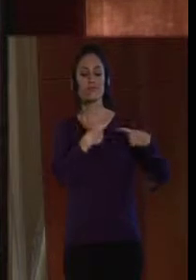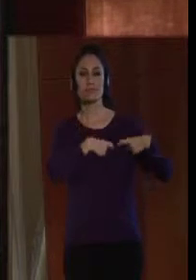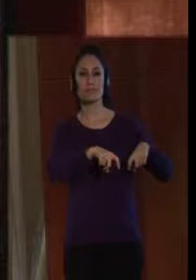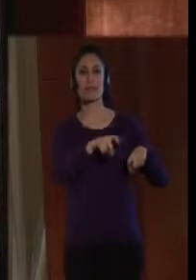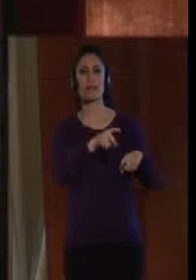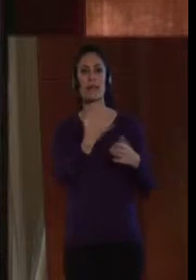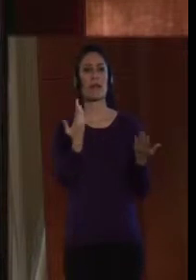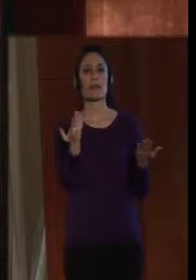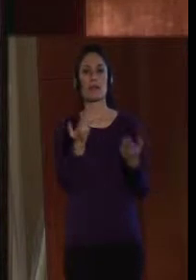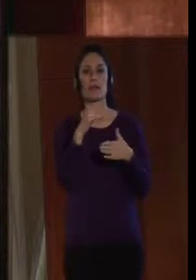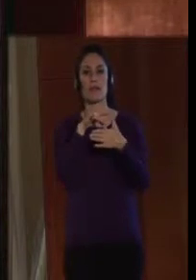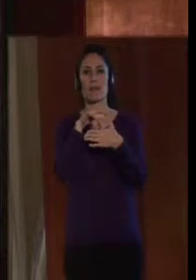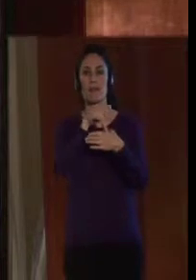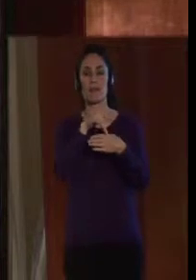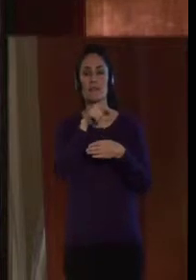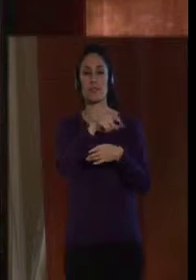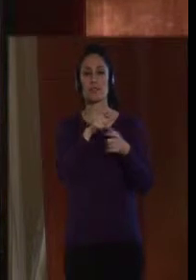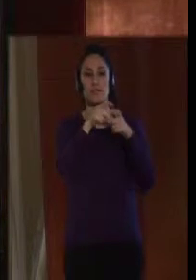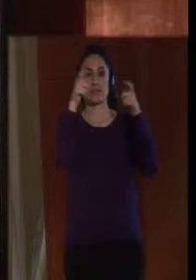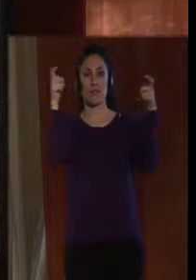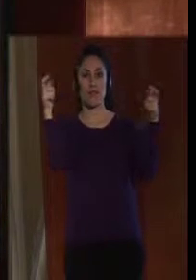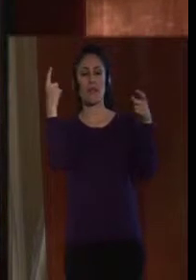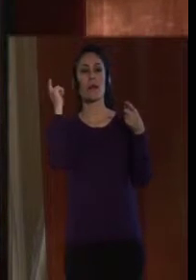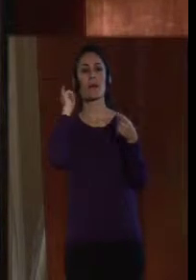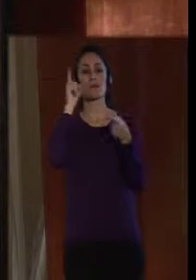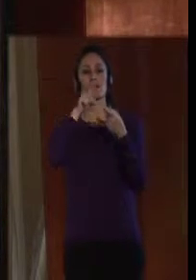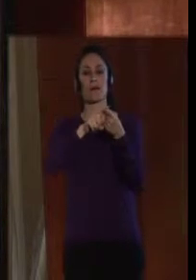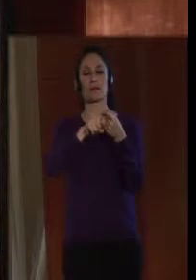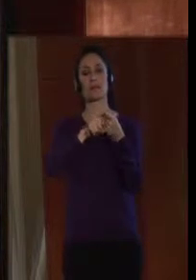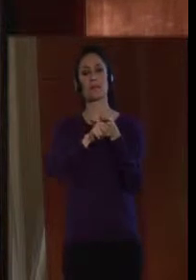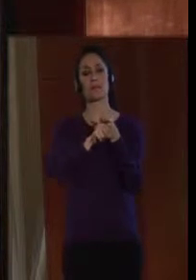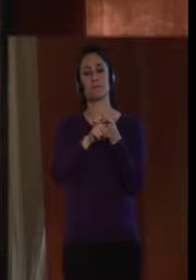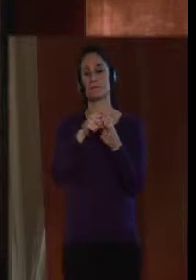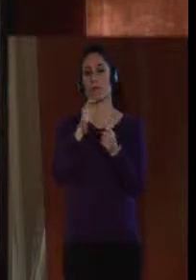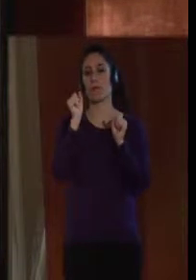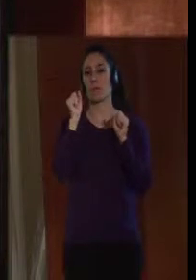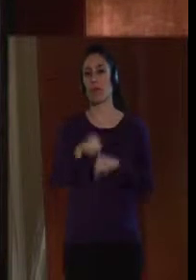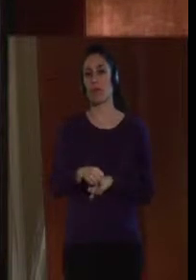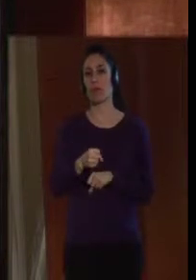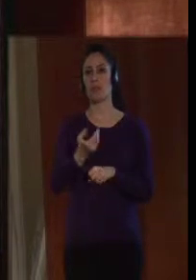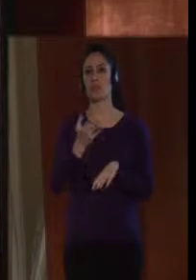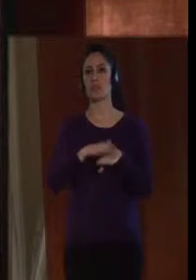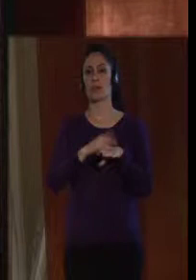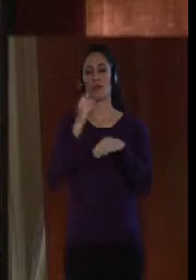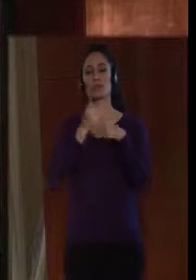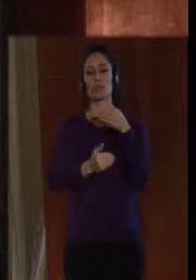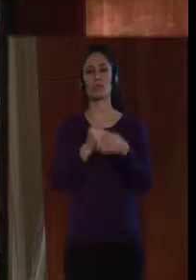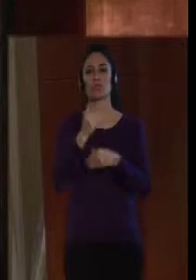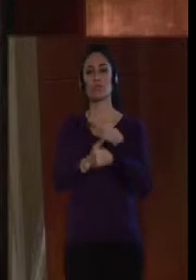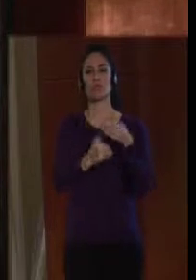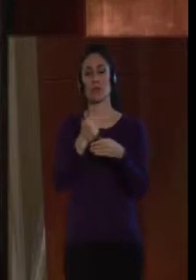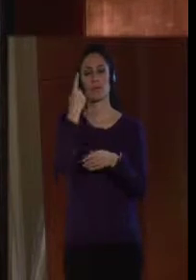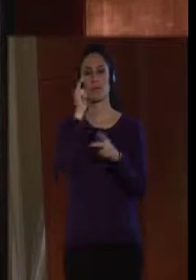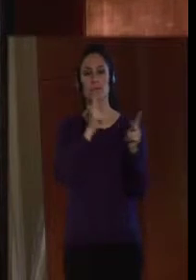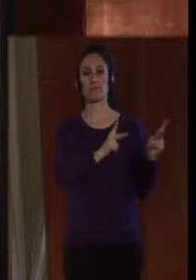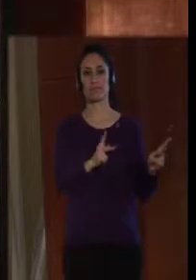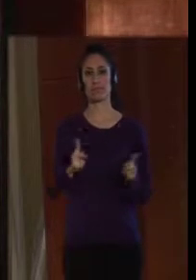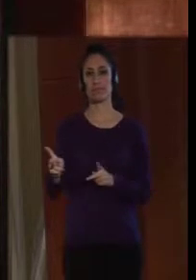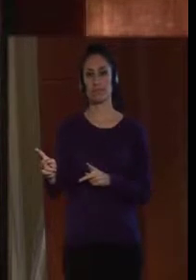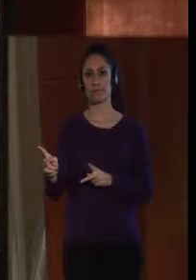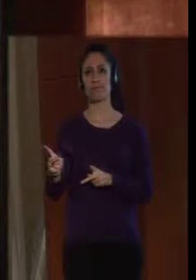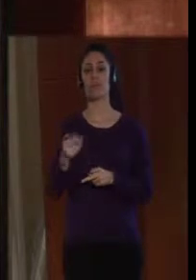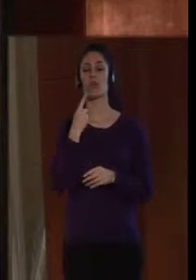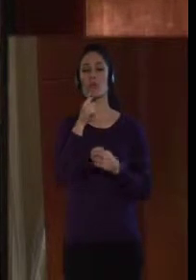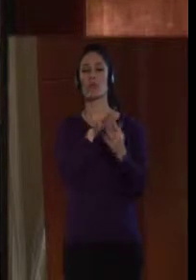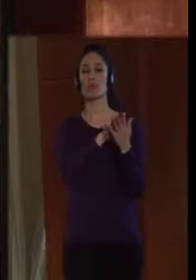de planificación, en los programas y proyectos referidos a la reducción del riesgo. Y cuando trabajamos el tema de los